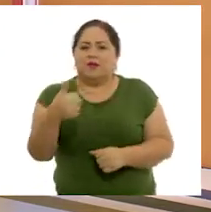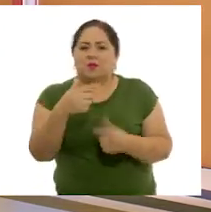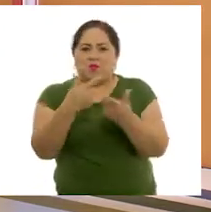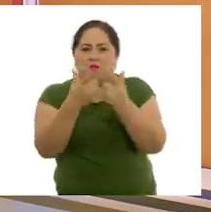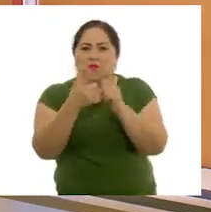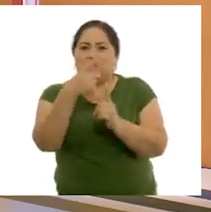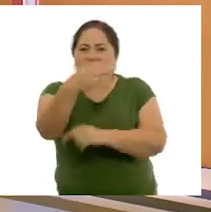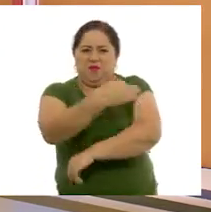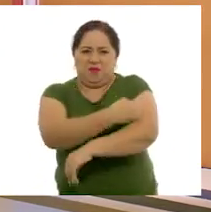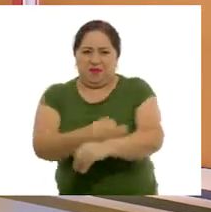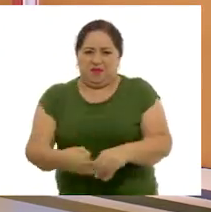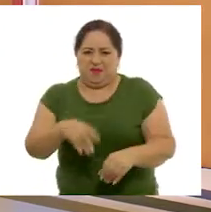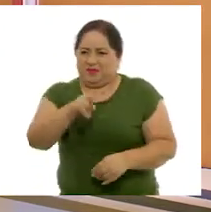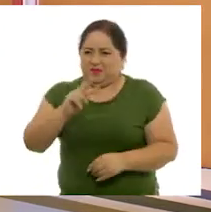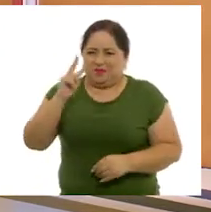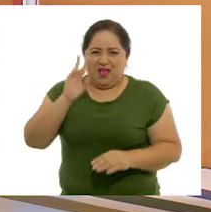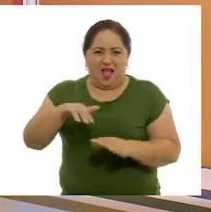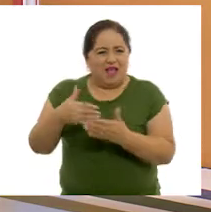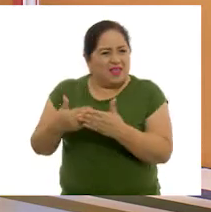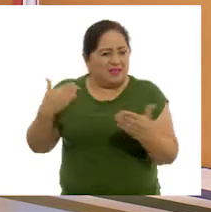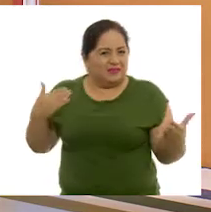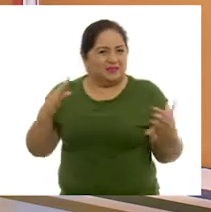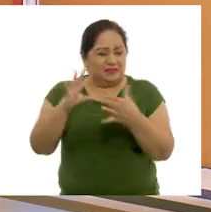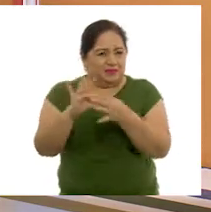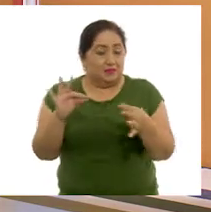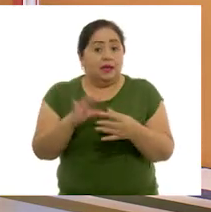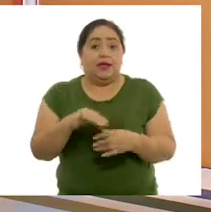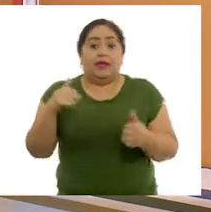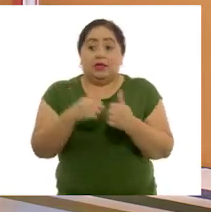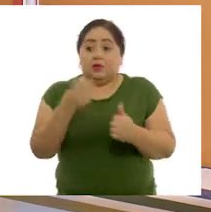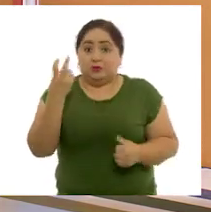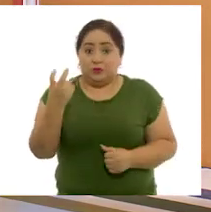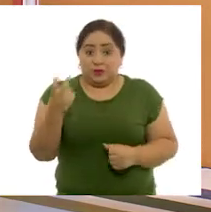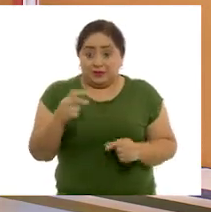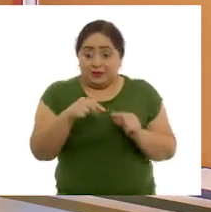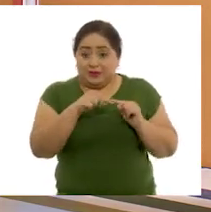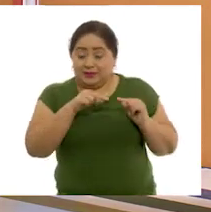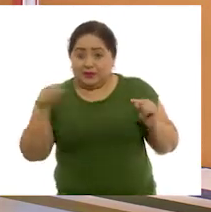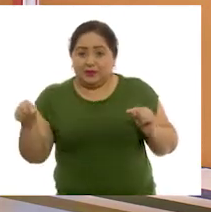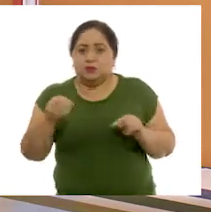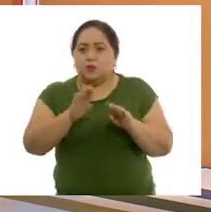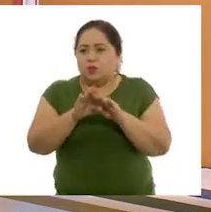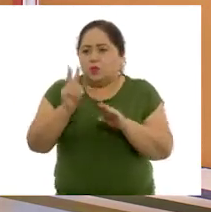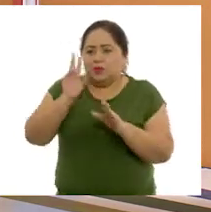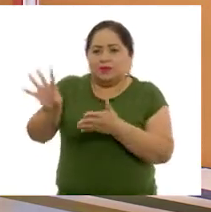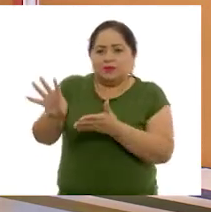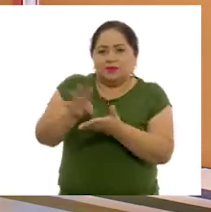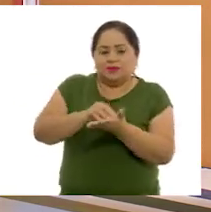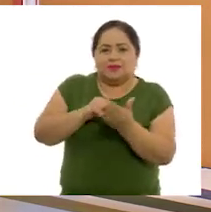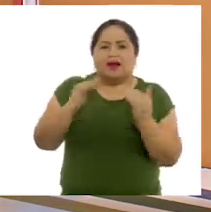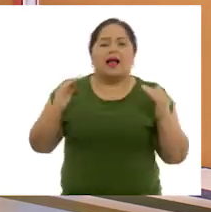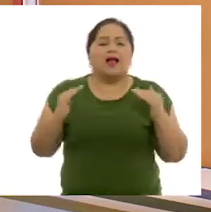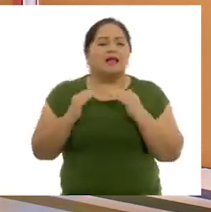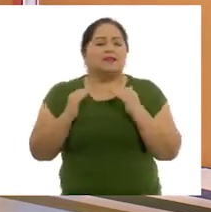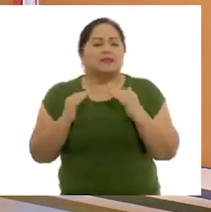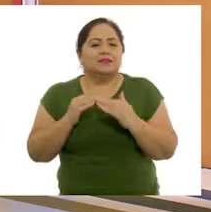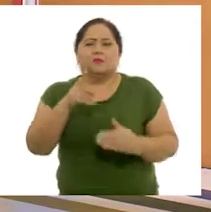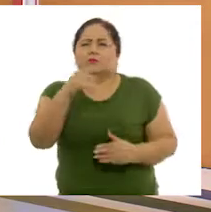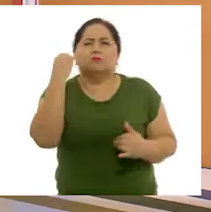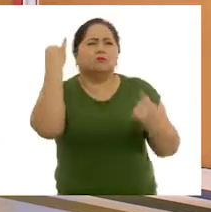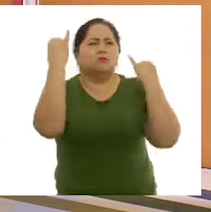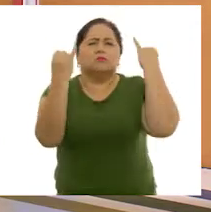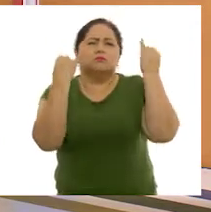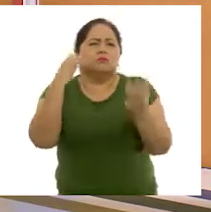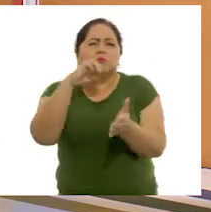de la familia que tuvimos o manejamos en este momento. Y con esa línea vamos a representar la trayectoria en la casa. Imaginamos,